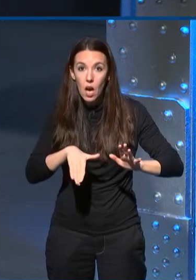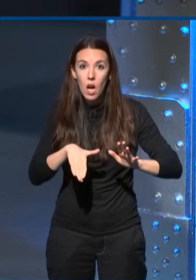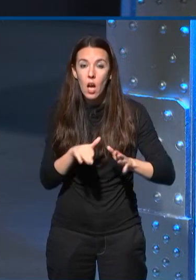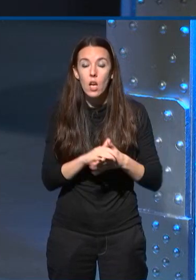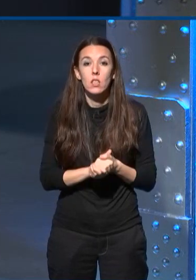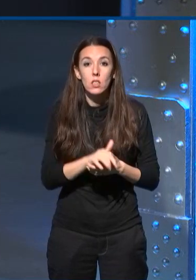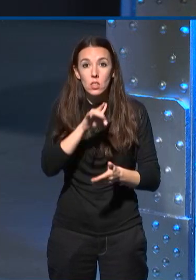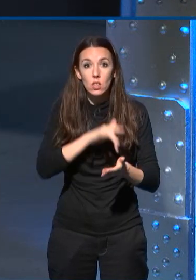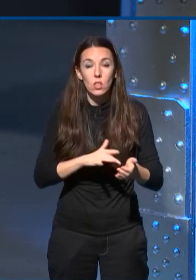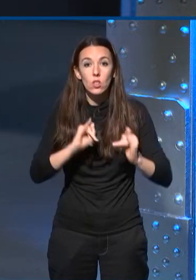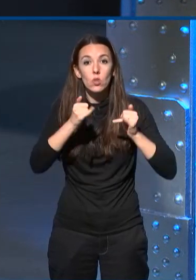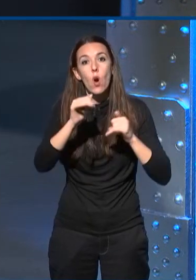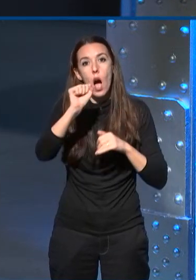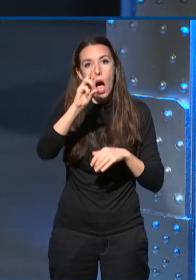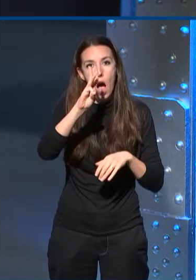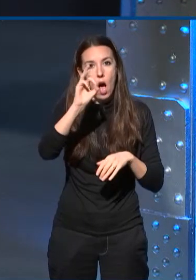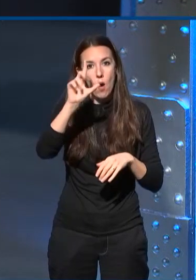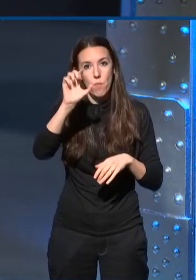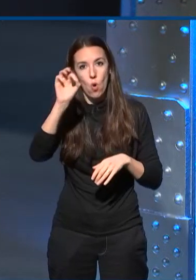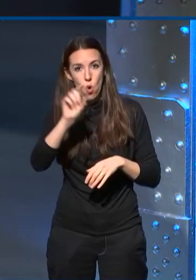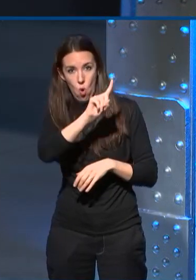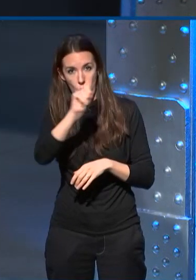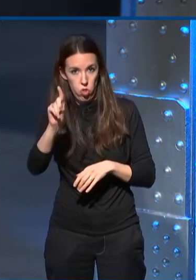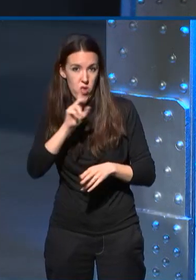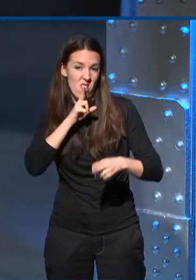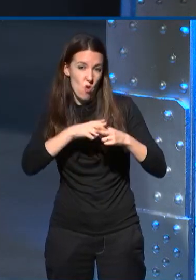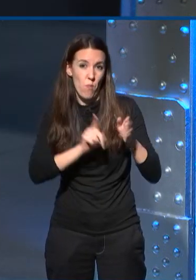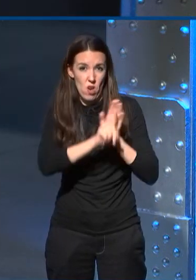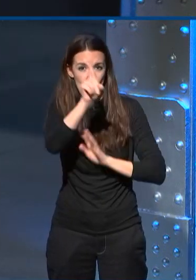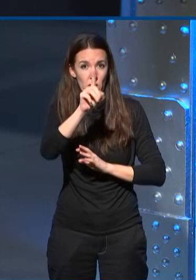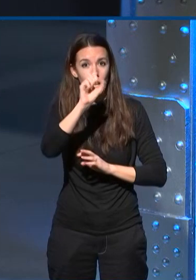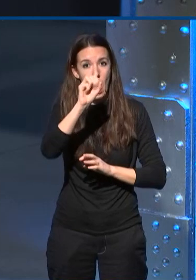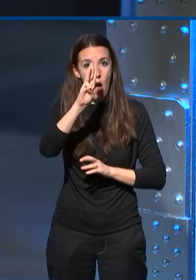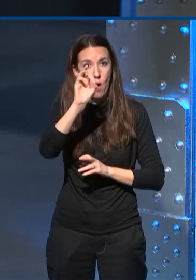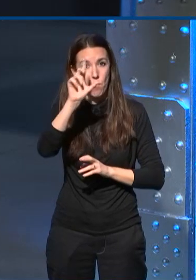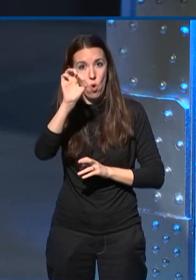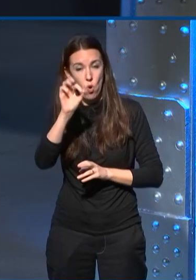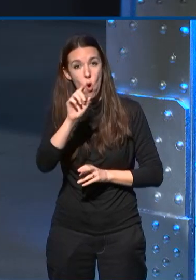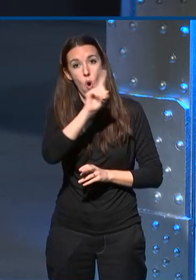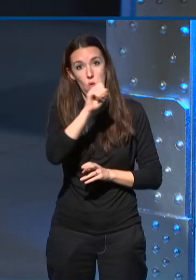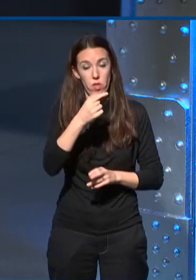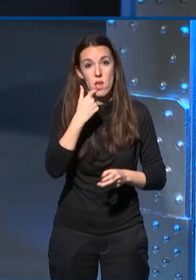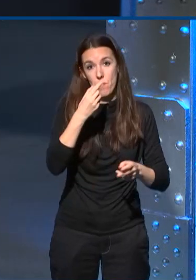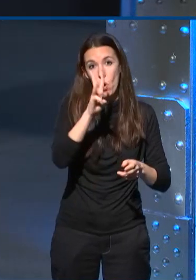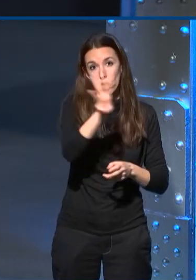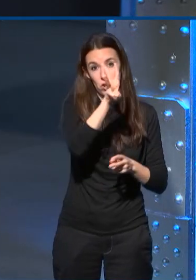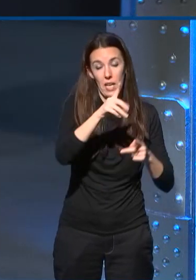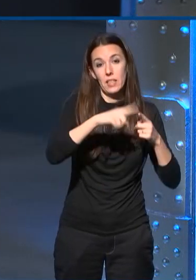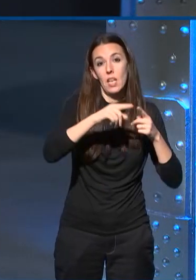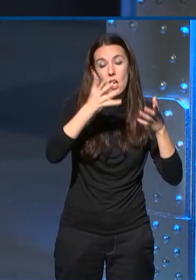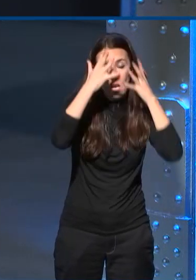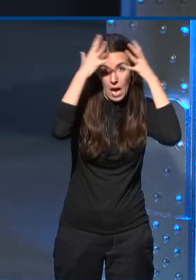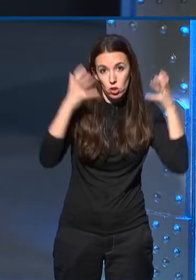pues llegó el Apolo 11. El Apolo 11, que estos tres astronautas, Armstrong, Aldrin